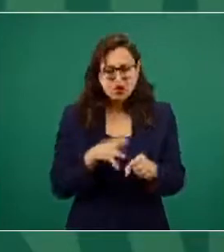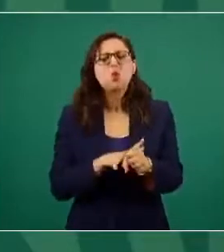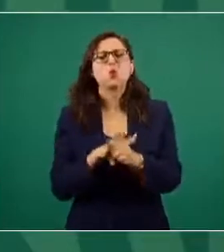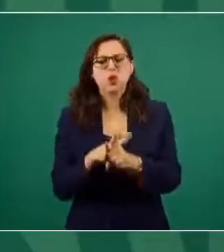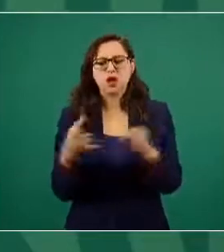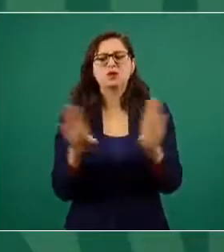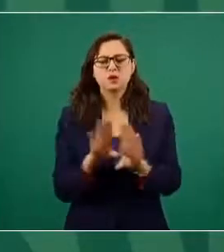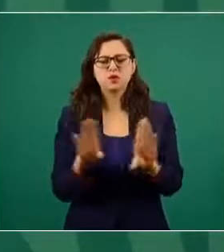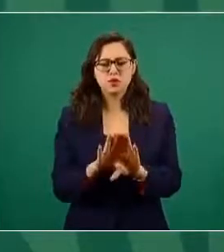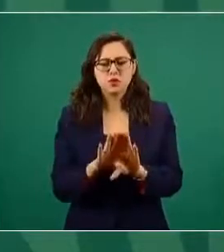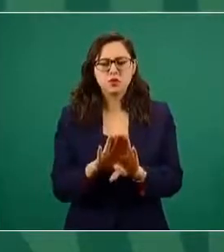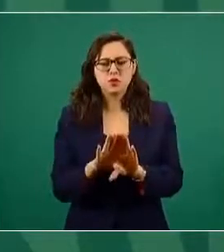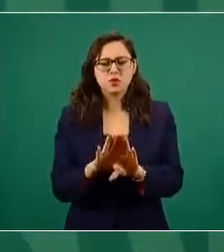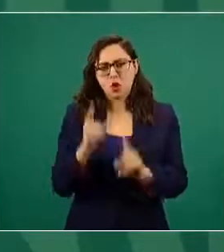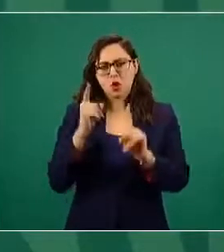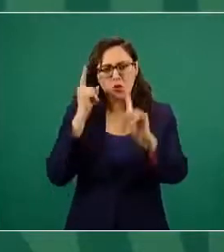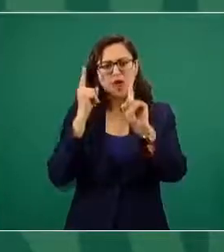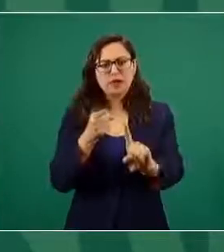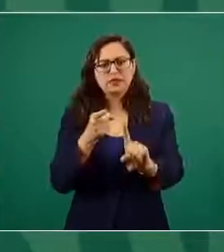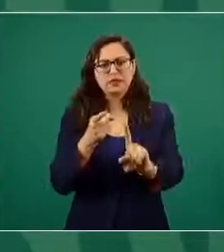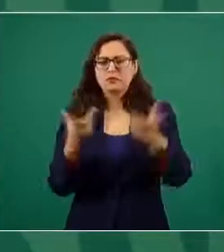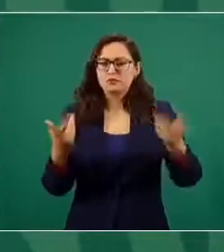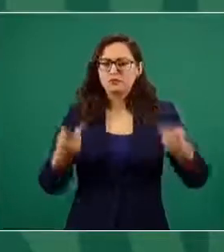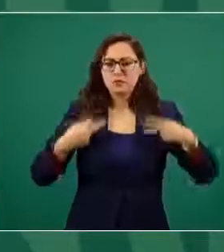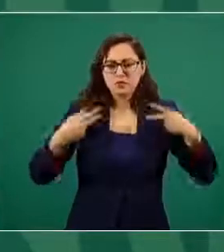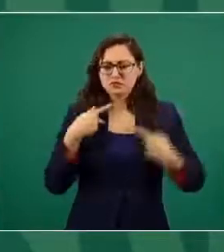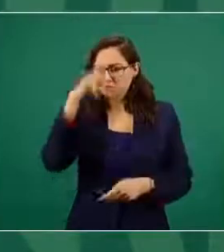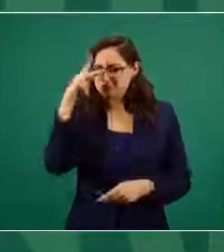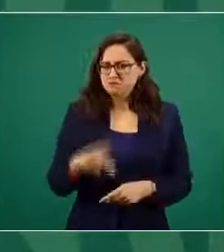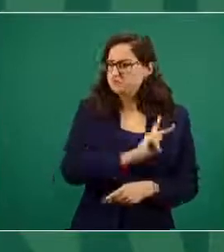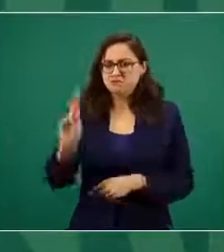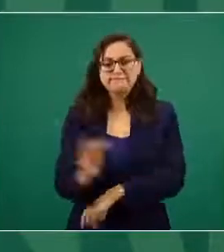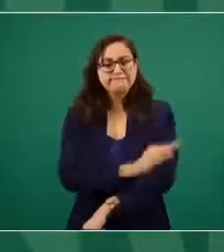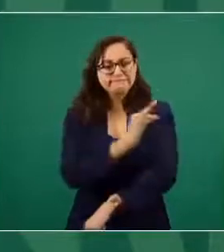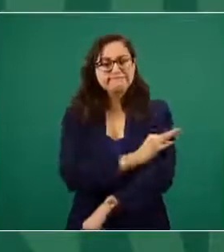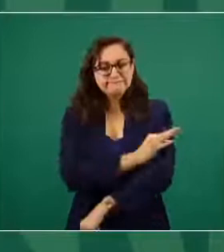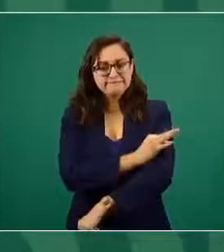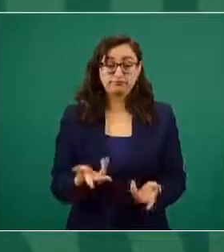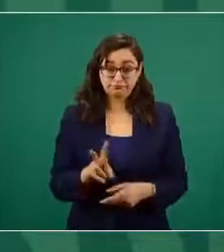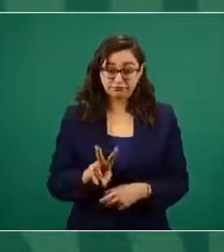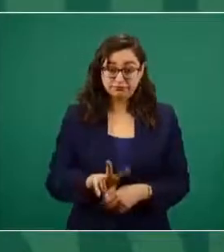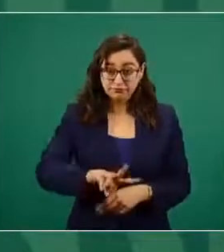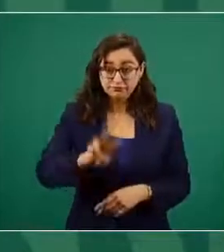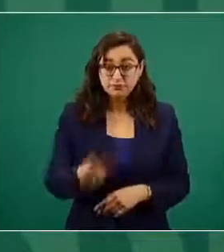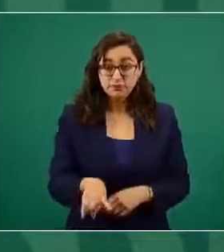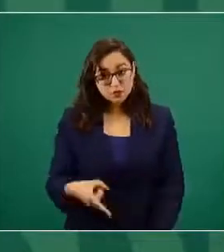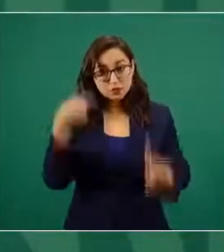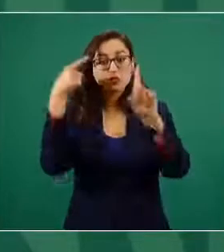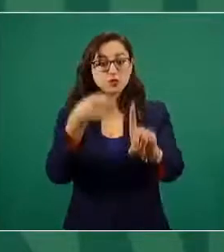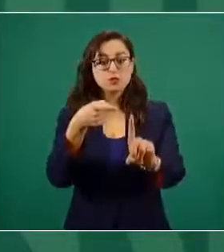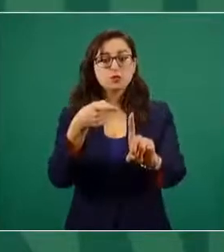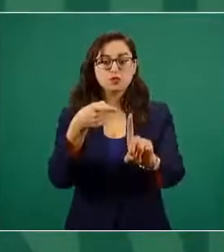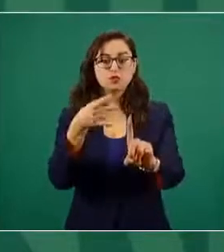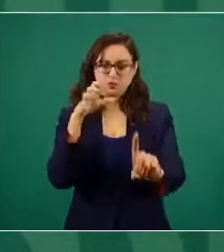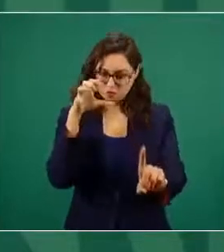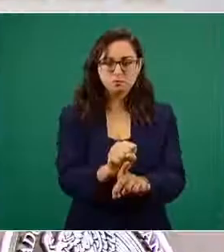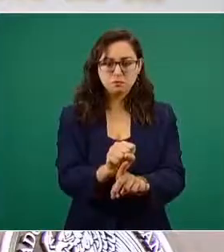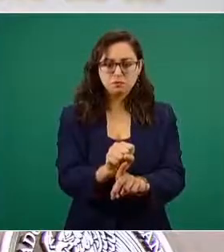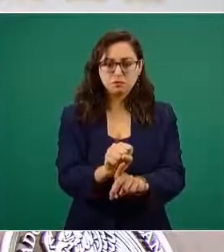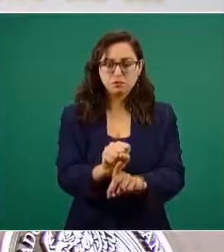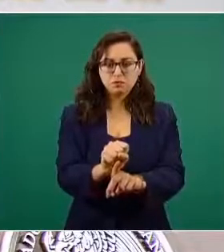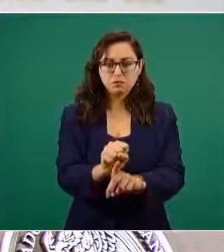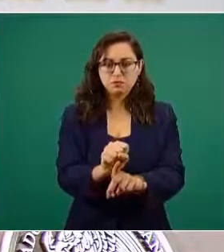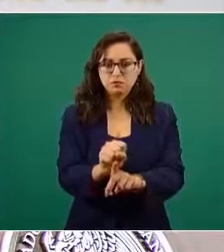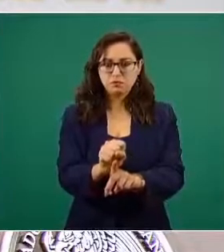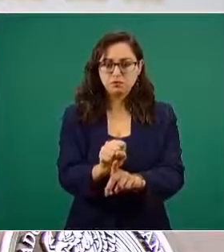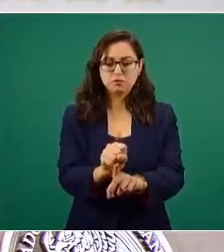lograrse con el propósito de que se vacune a todos los mexicanos y que podamos cumplir con la meta de vacunar